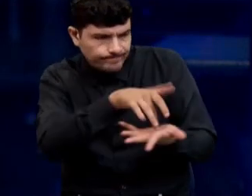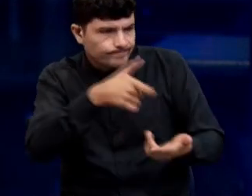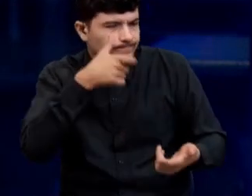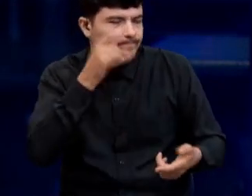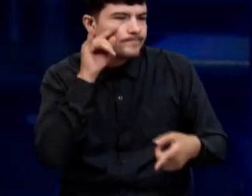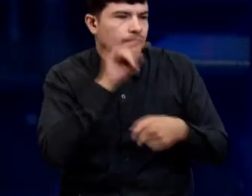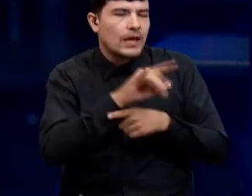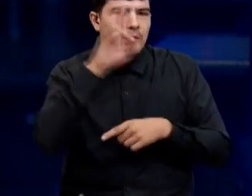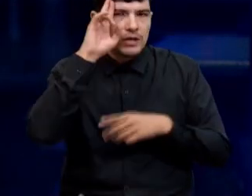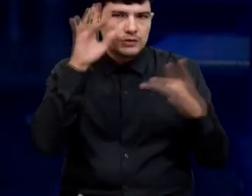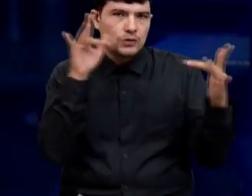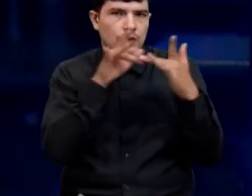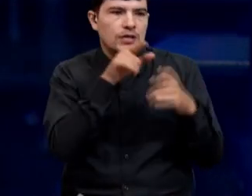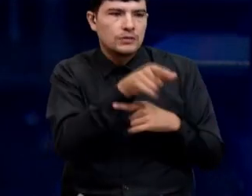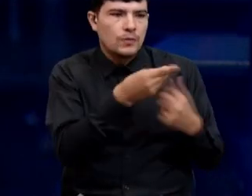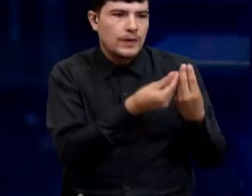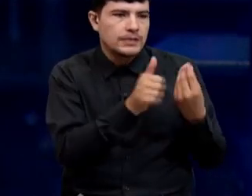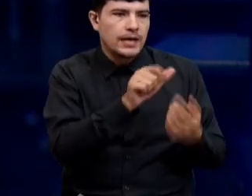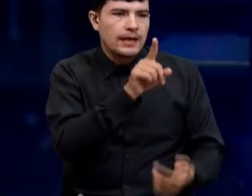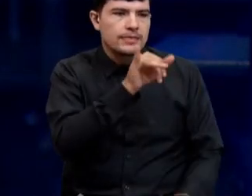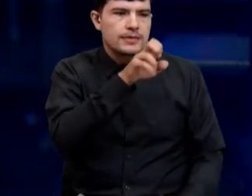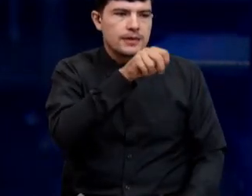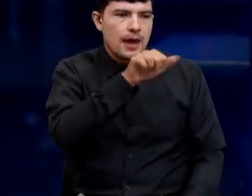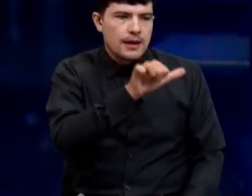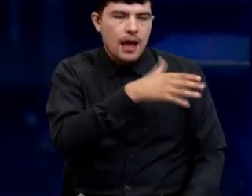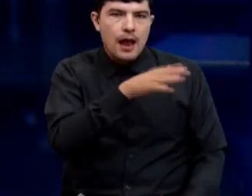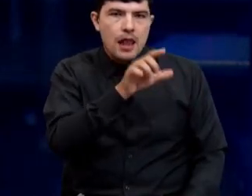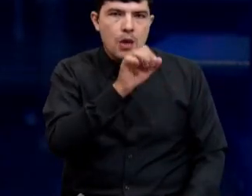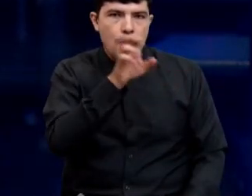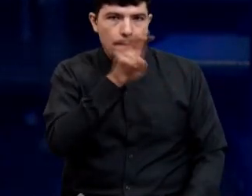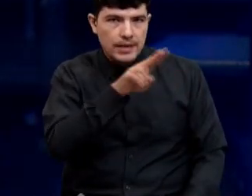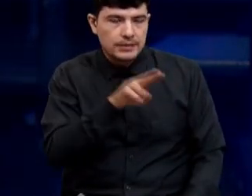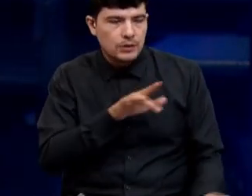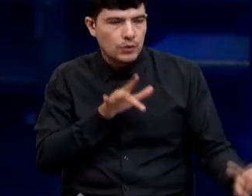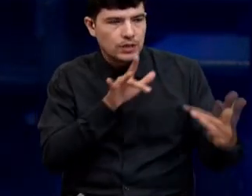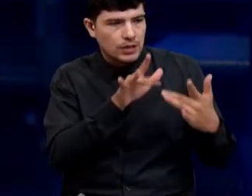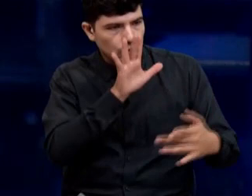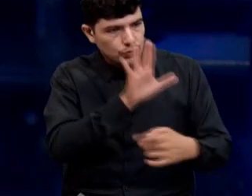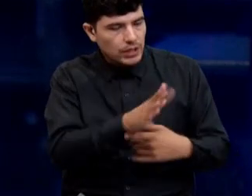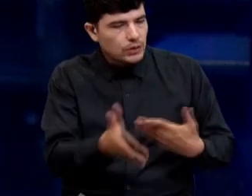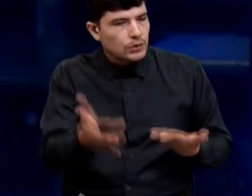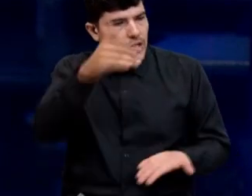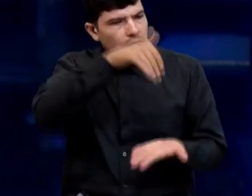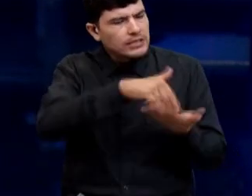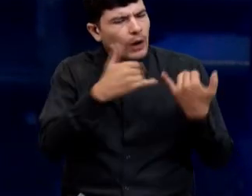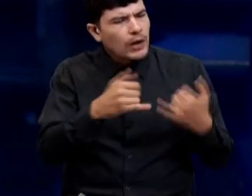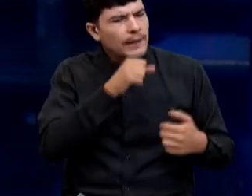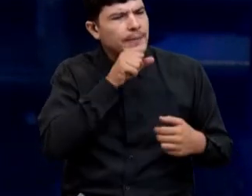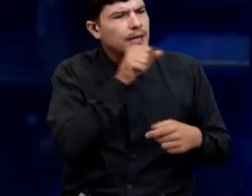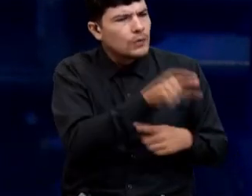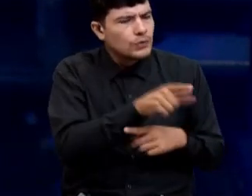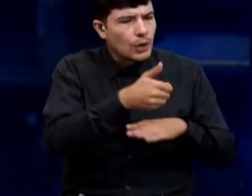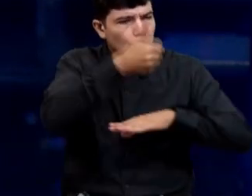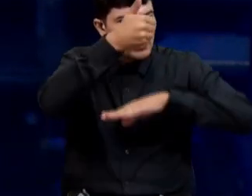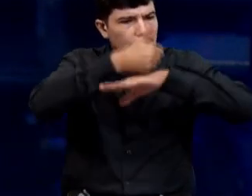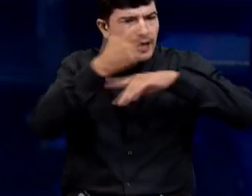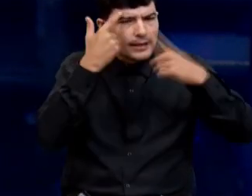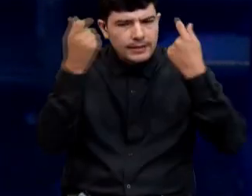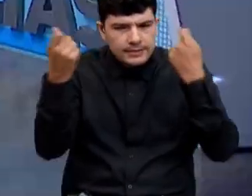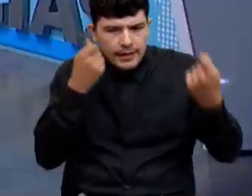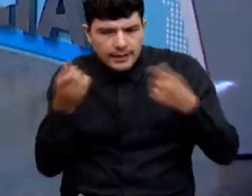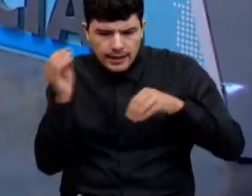volvemos a esta hora a Cúcuta con Diana López. Diana, volvemos con usted. ¿Qué estrategias se están implementando? ¿Qué más se dice sobre este tema?